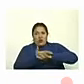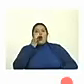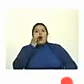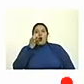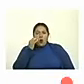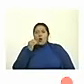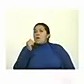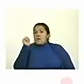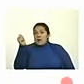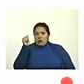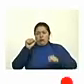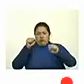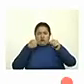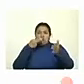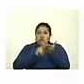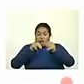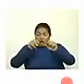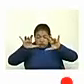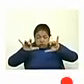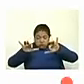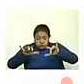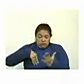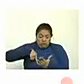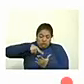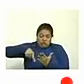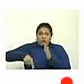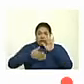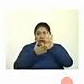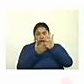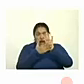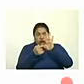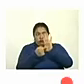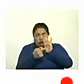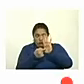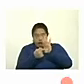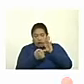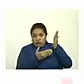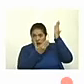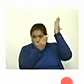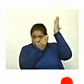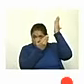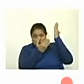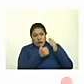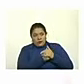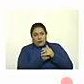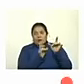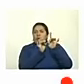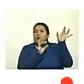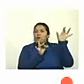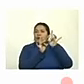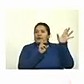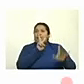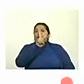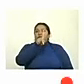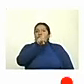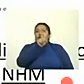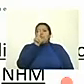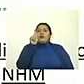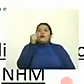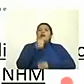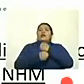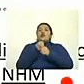la redacta, la firma. Aquí está su firma, Néstor Humberto Martínez. La fecha es 26 de